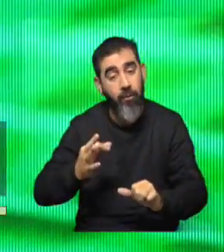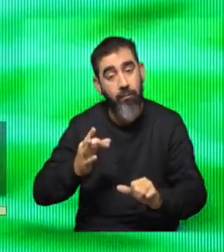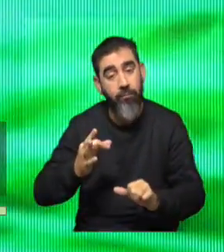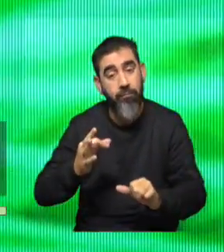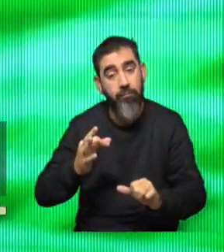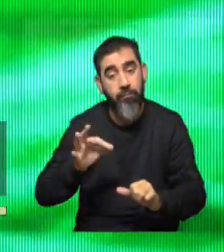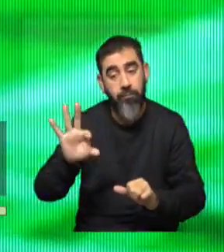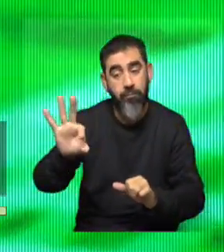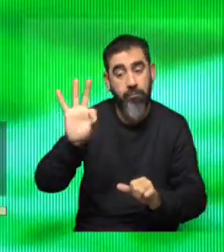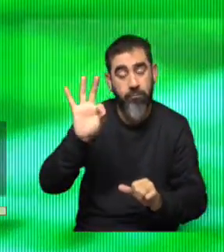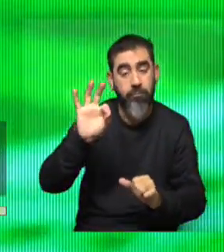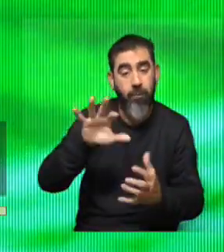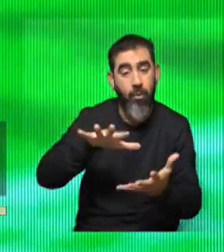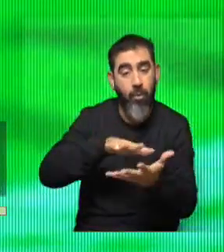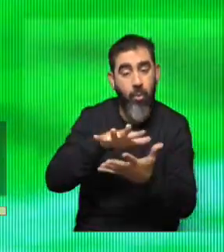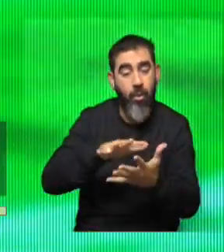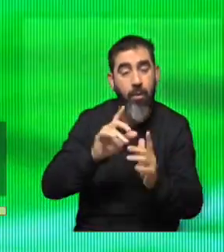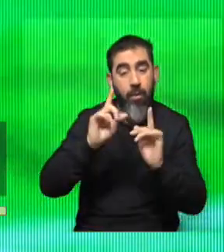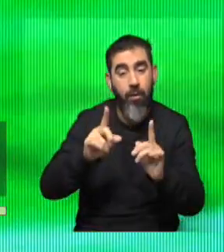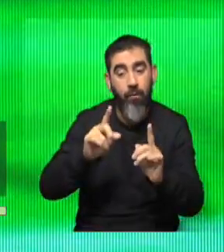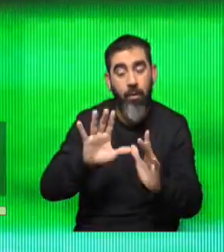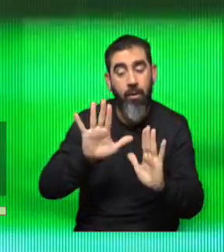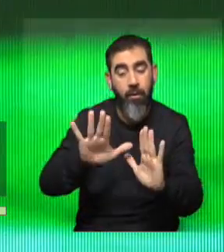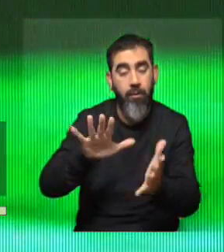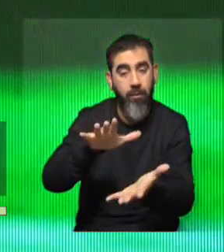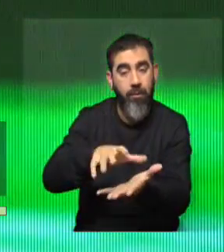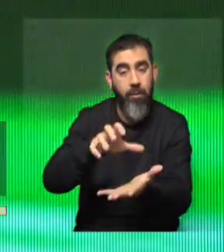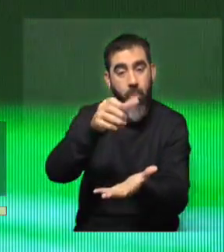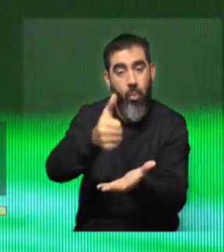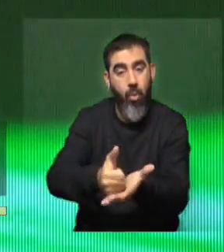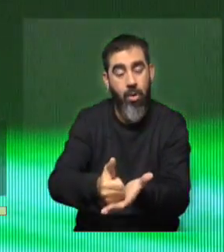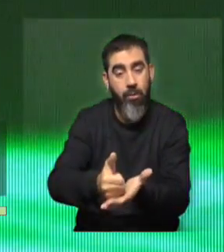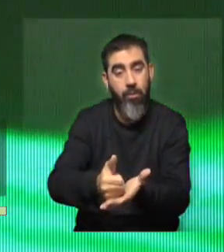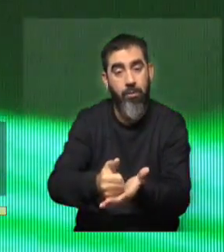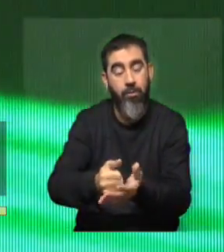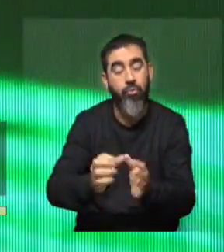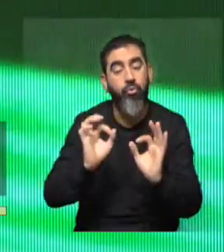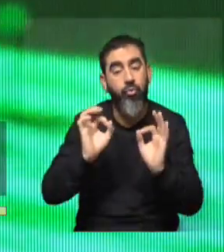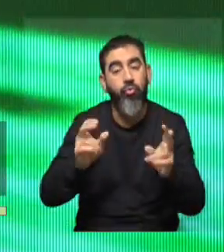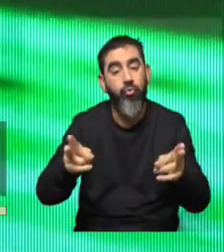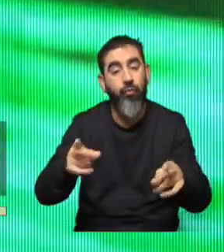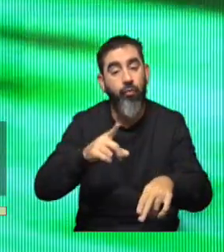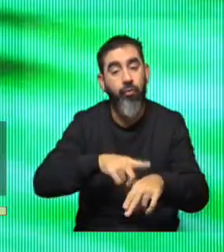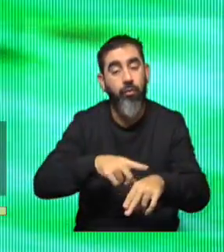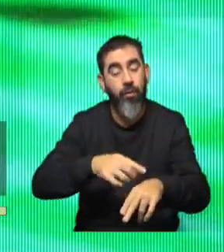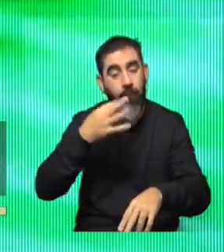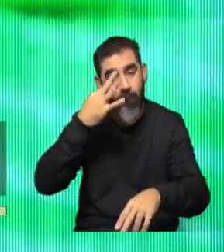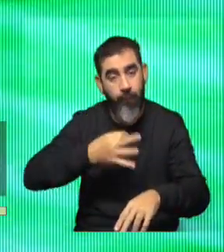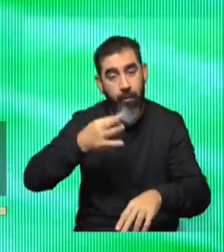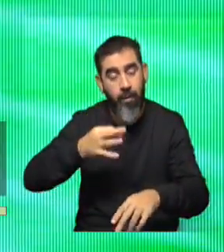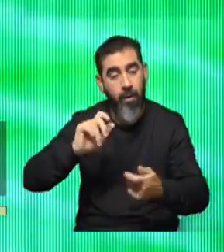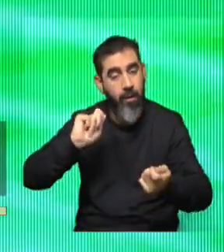elige un lugar tiene que estar en ese en ese sitio el periodo suficiente como para realmente que